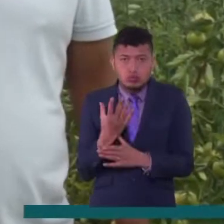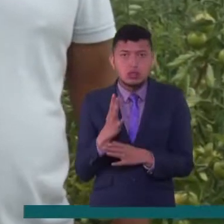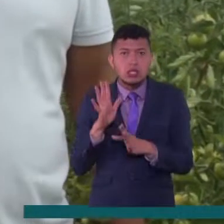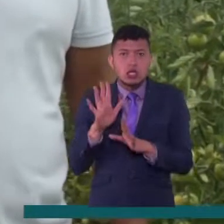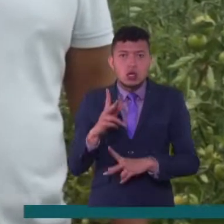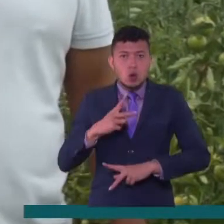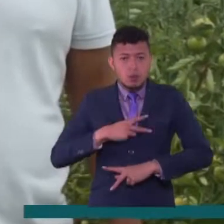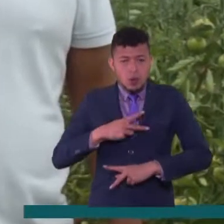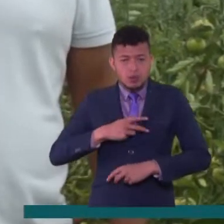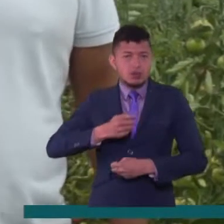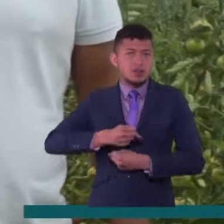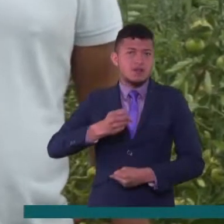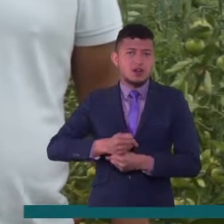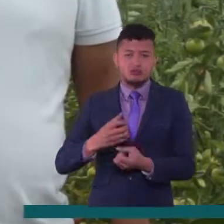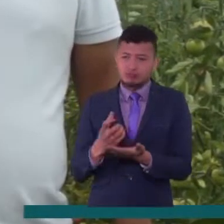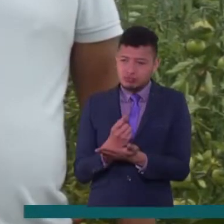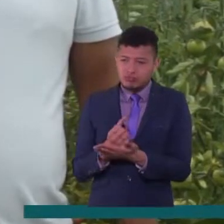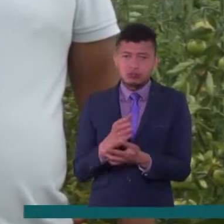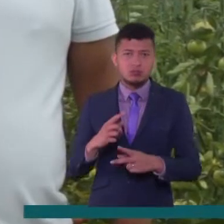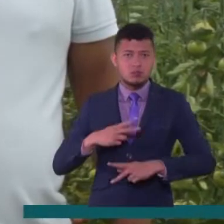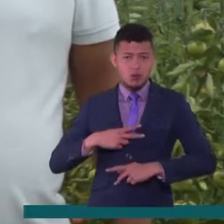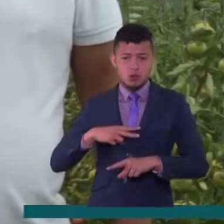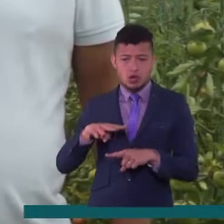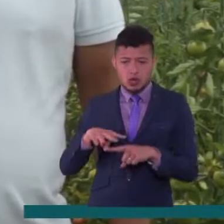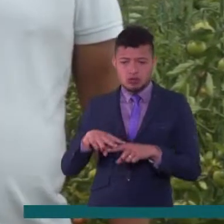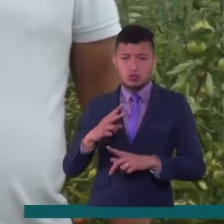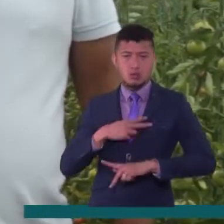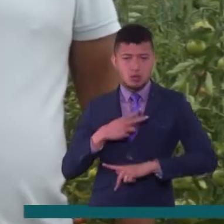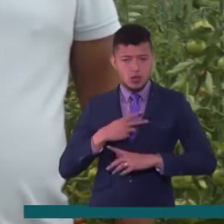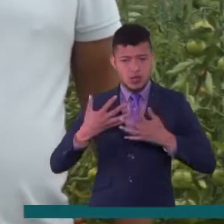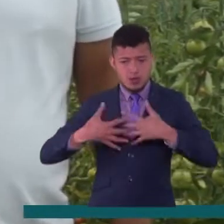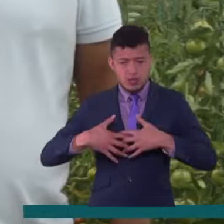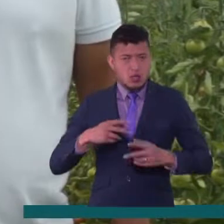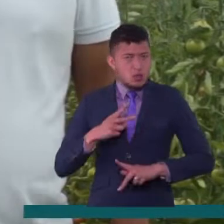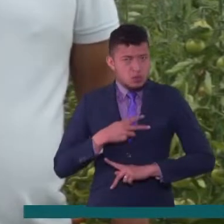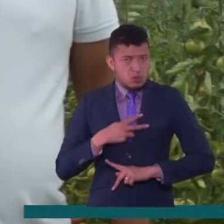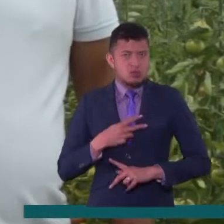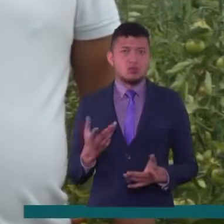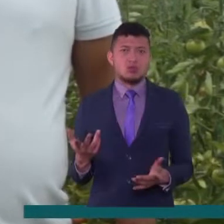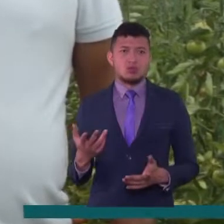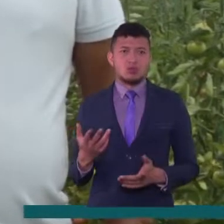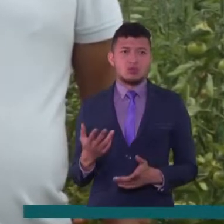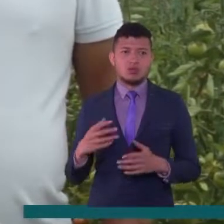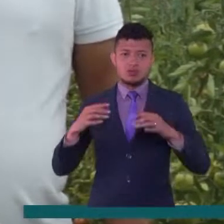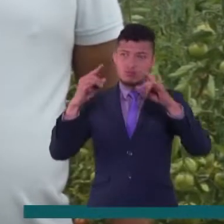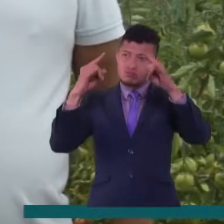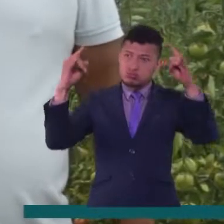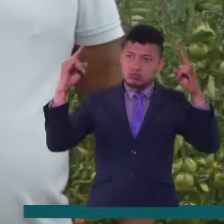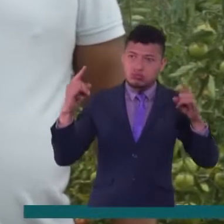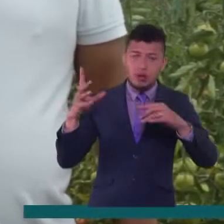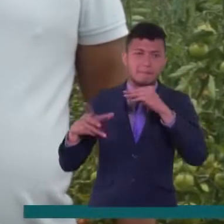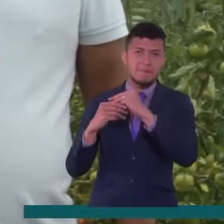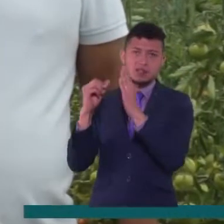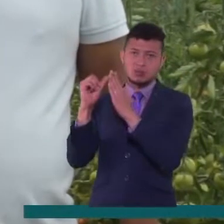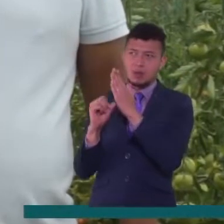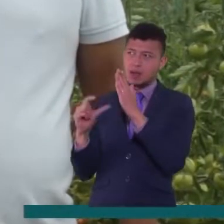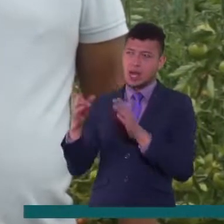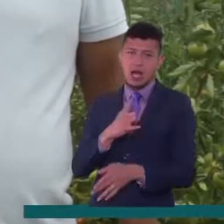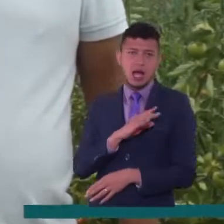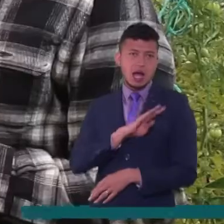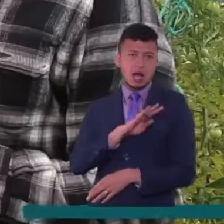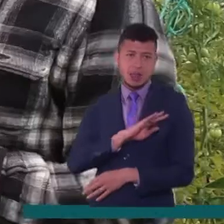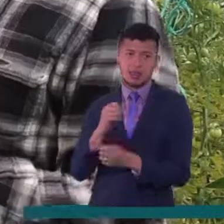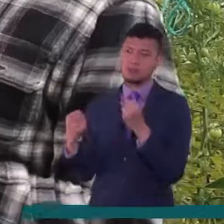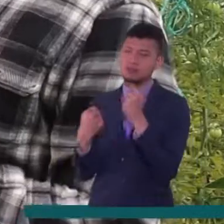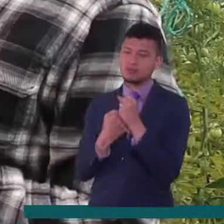para tener uno su propio empleo, sus propios recursos, su propia empresa, por el invernadero y el programa que nos ha dado el